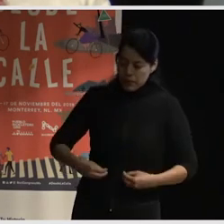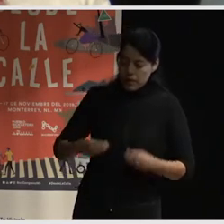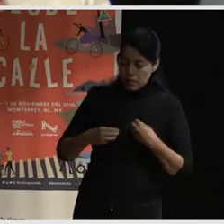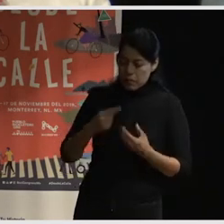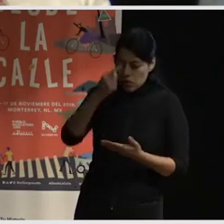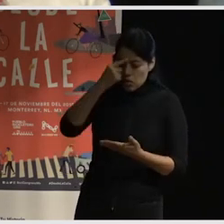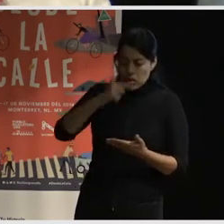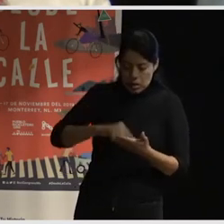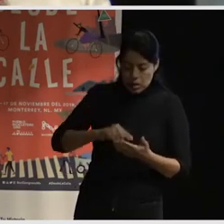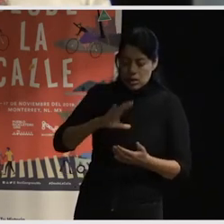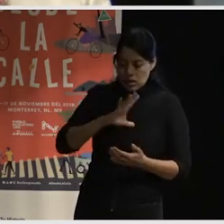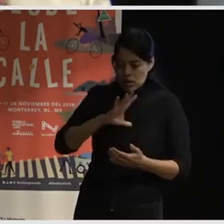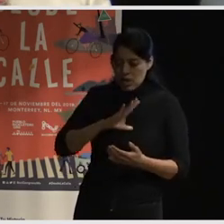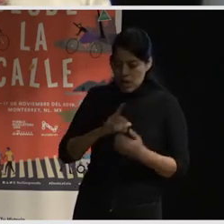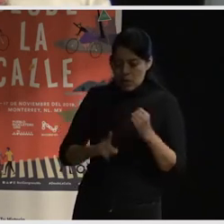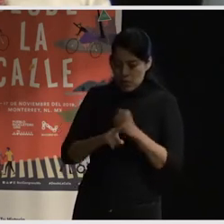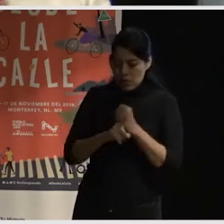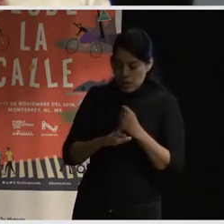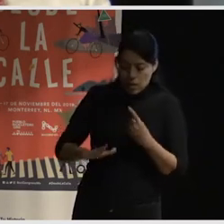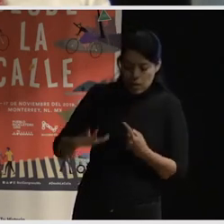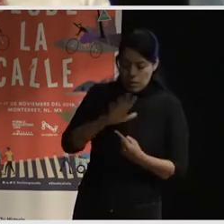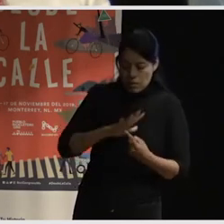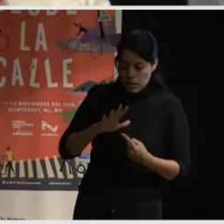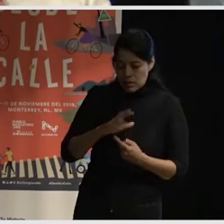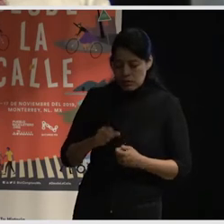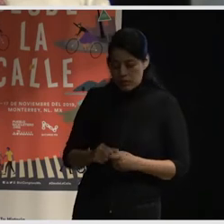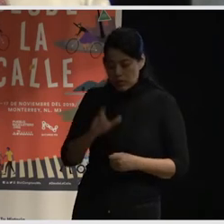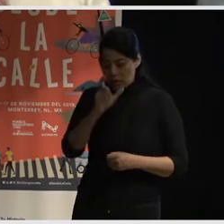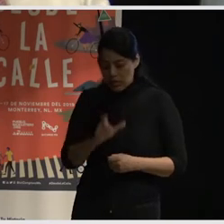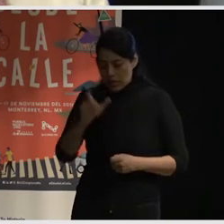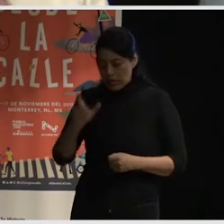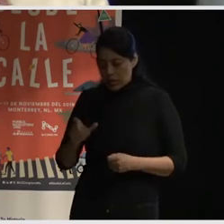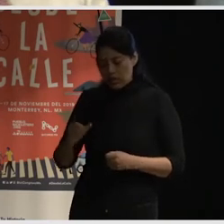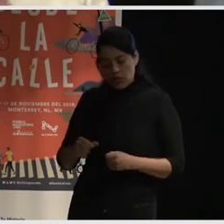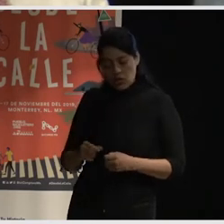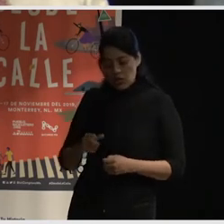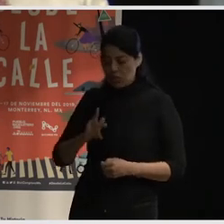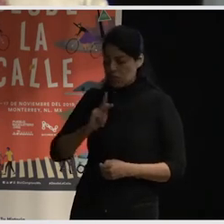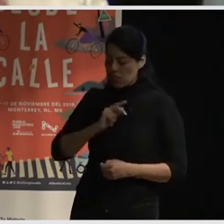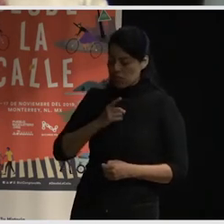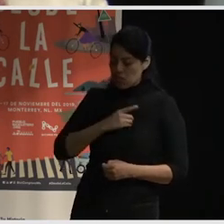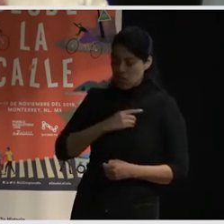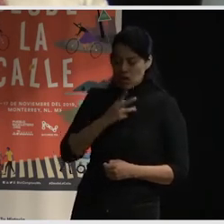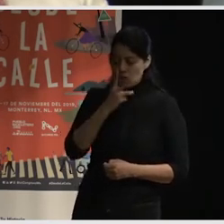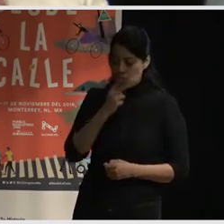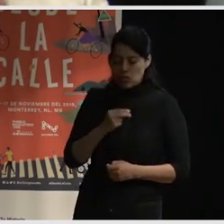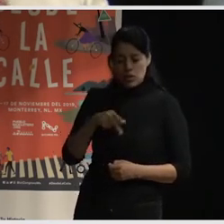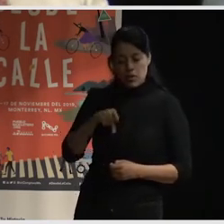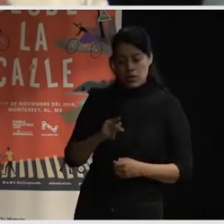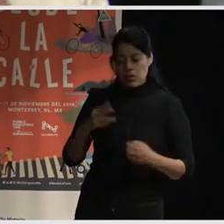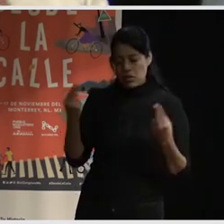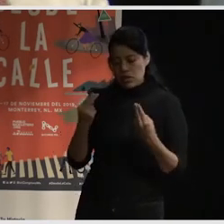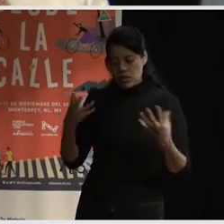creemos que existe la crisis climática y como esto de que las acciones individuales no sirven deben de ser estas acciones globales